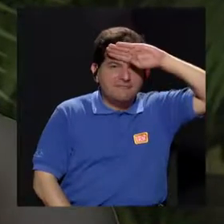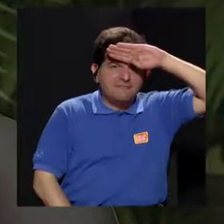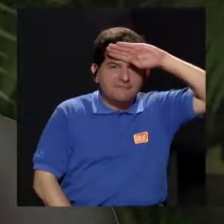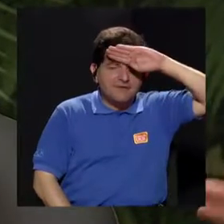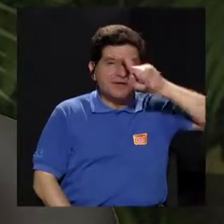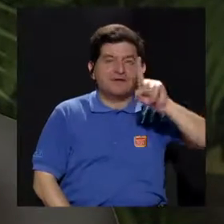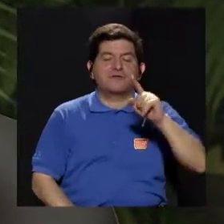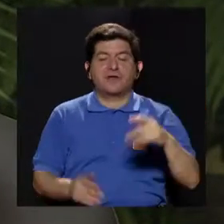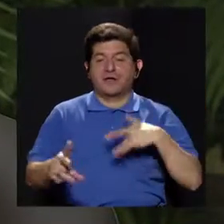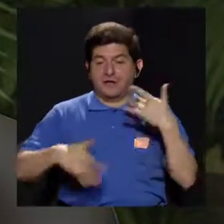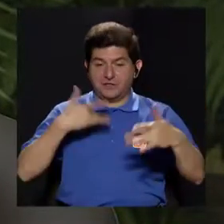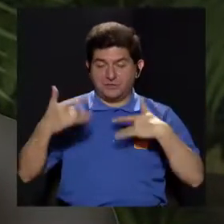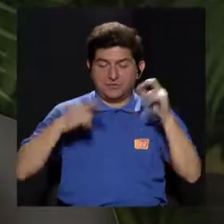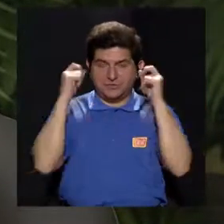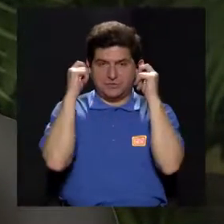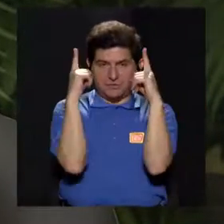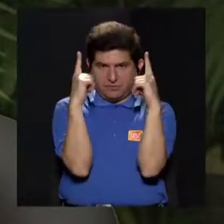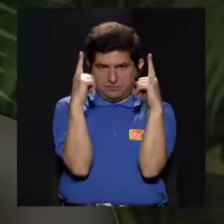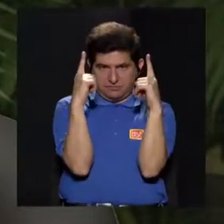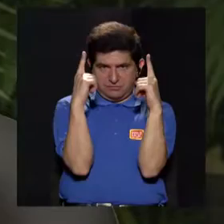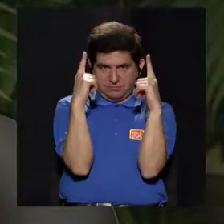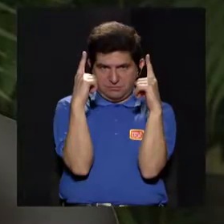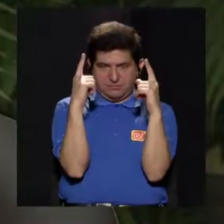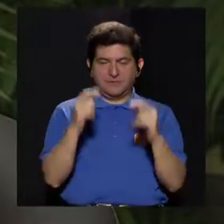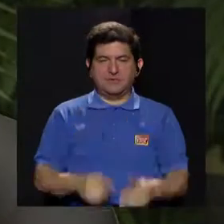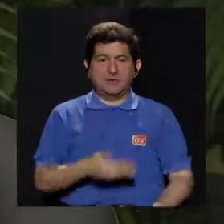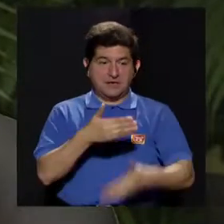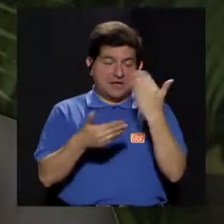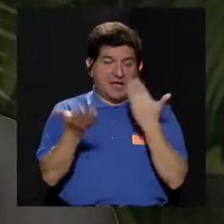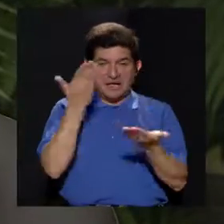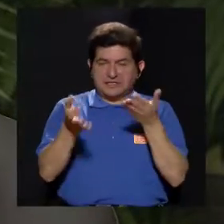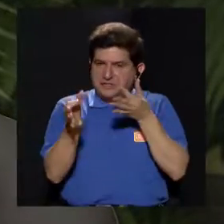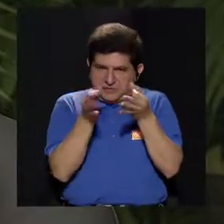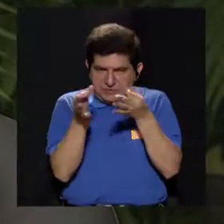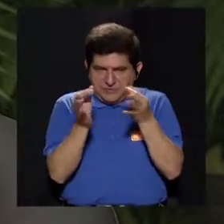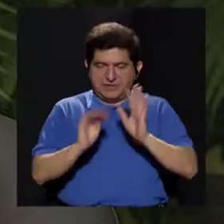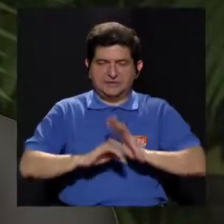La fiebre sería un síntoma de alarma, que omití decir.